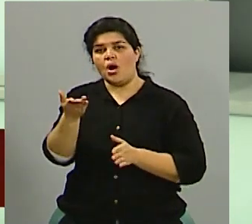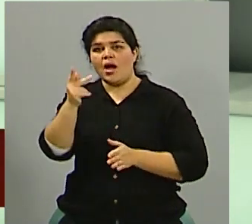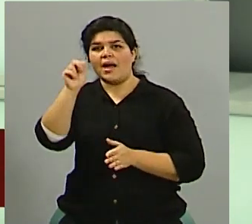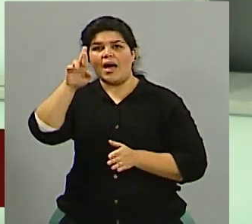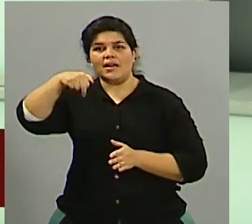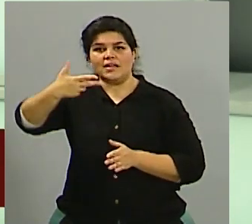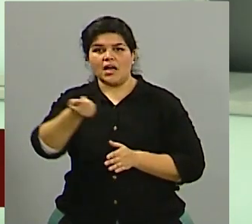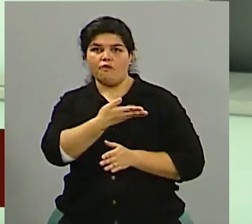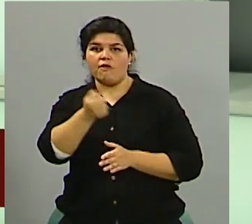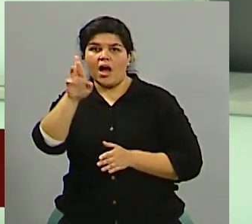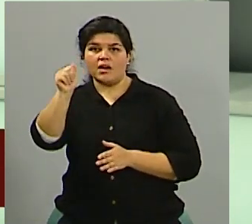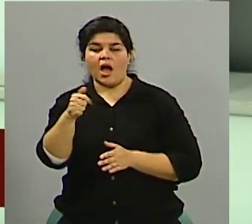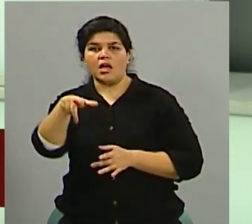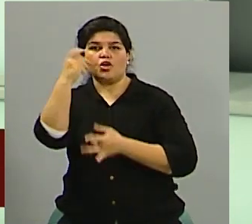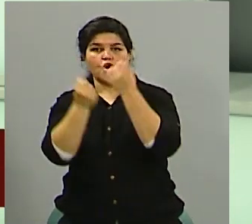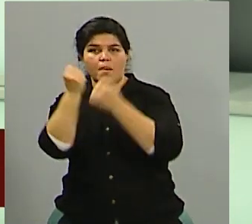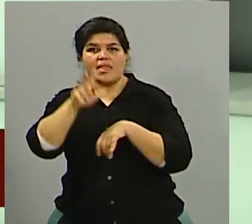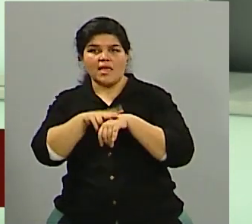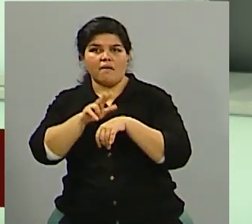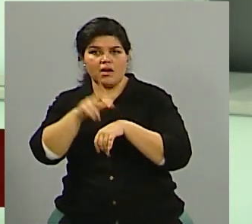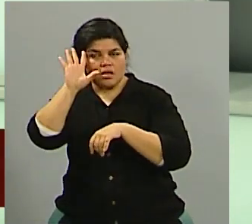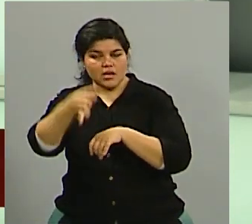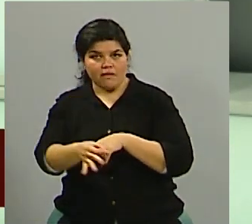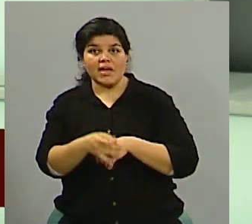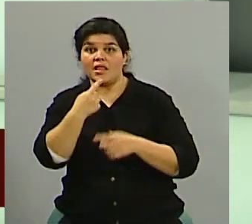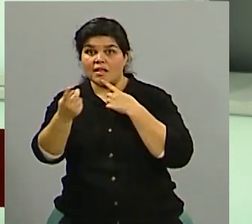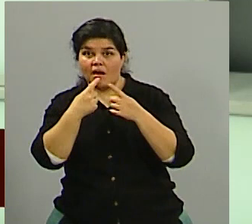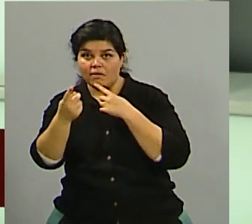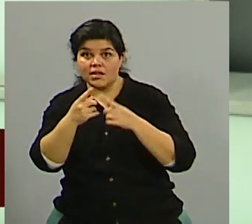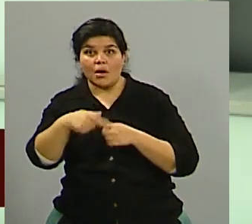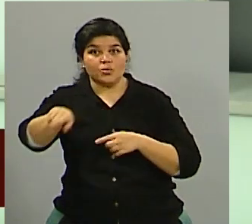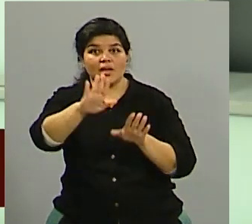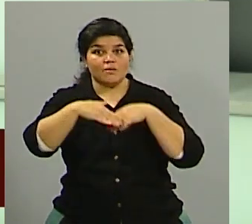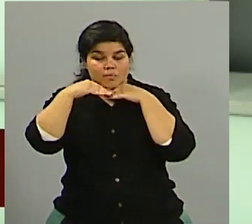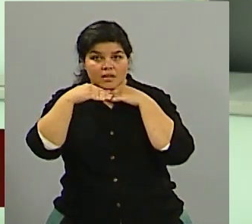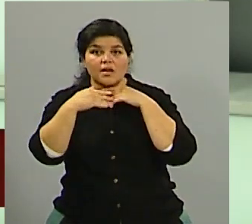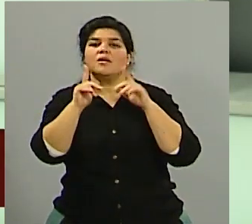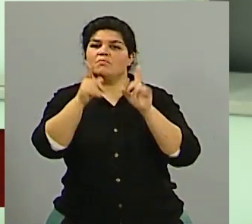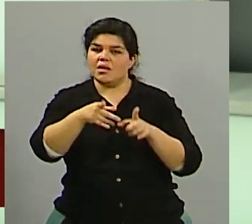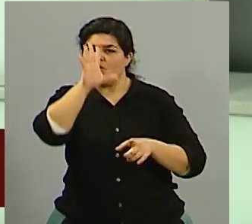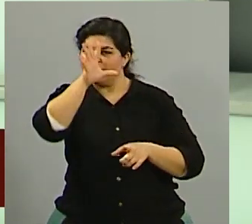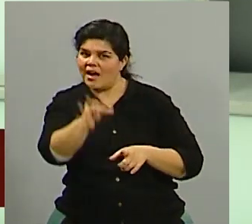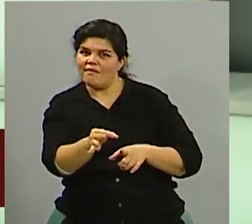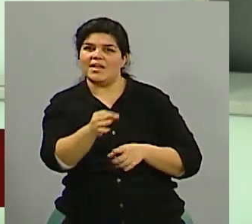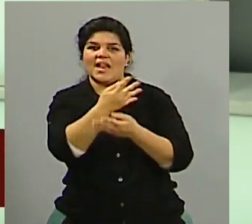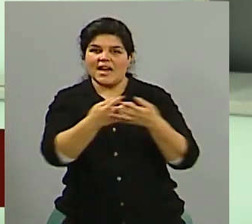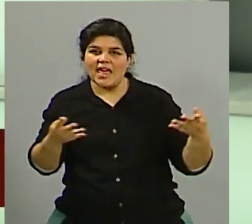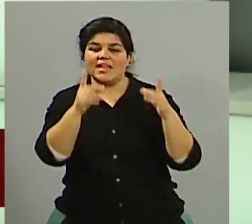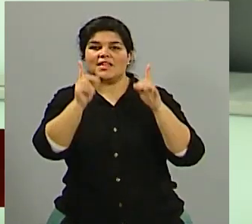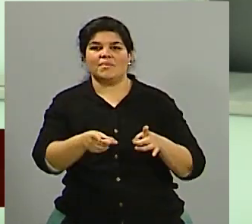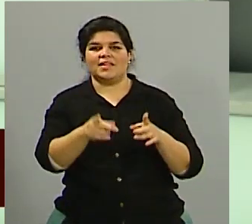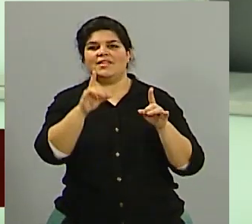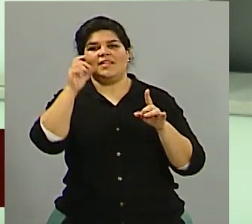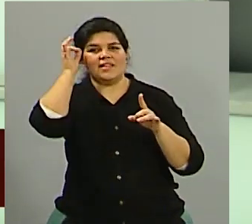que en un ratito también va a estar con nosotros a través de una entrevista. Quédense del otro lado, estamos en redes, ustedes ya saben, y estamos en el 30 de la TDA.